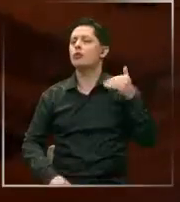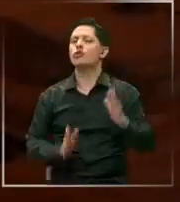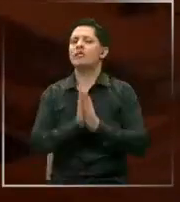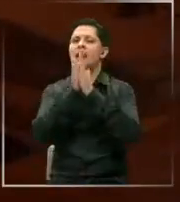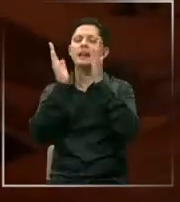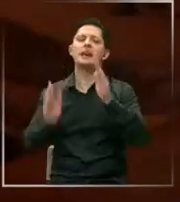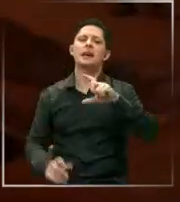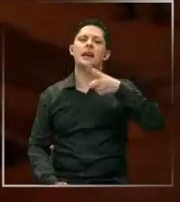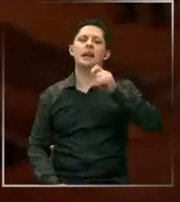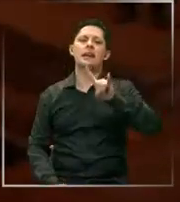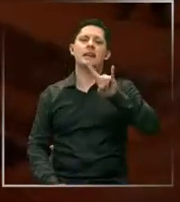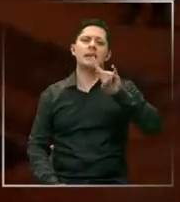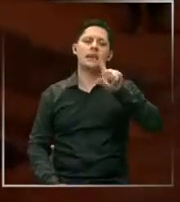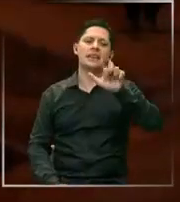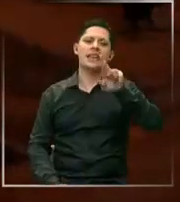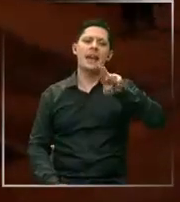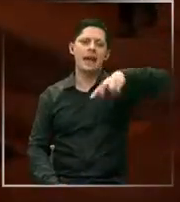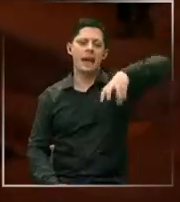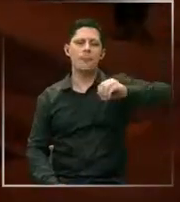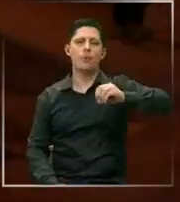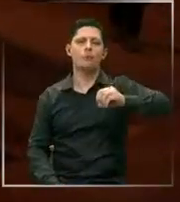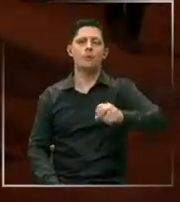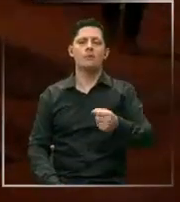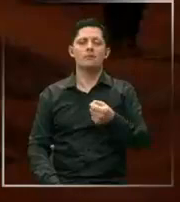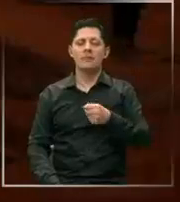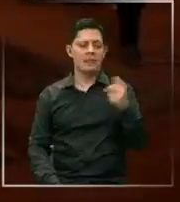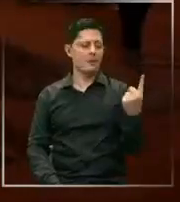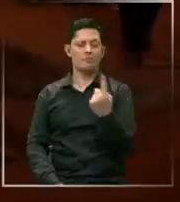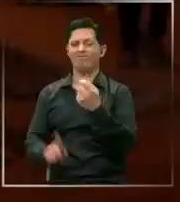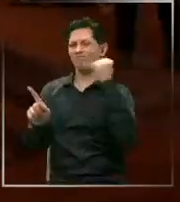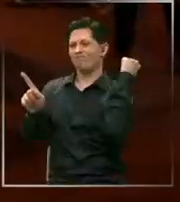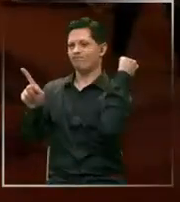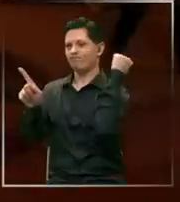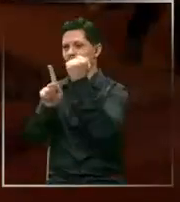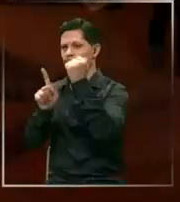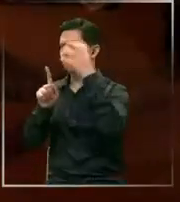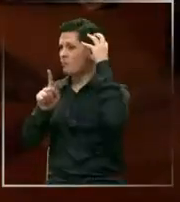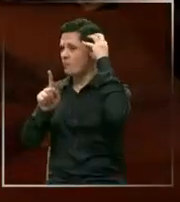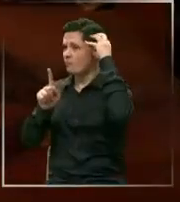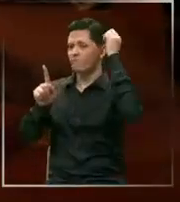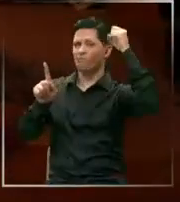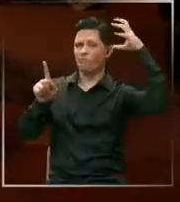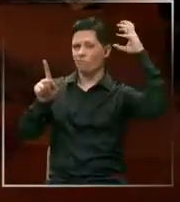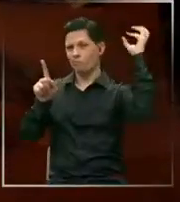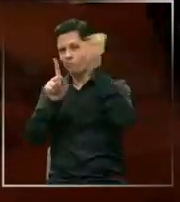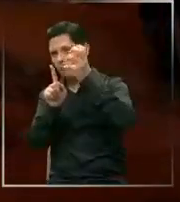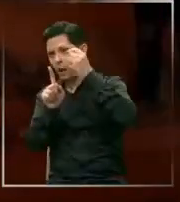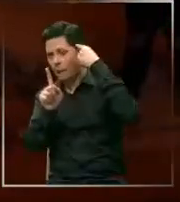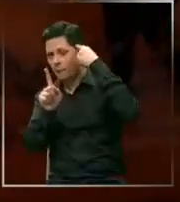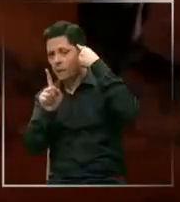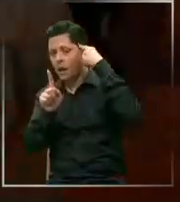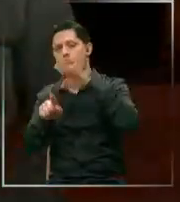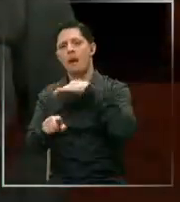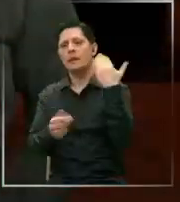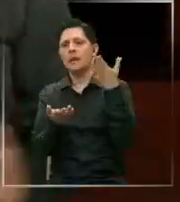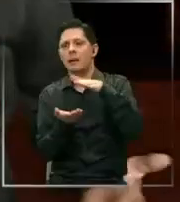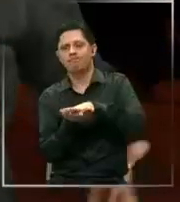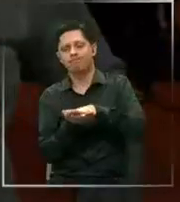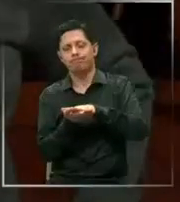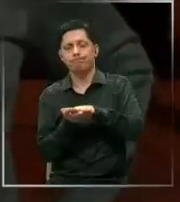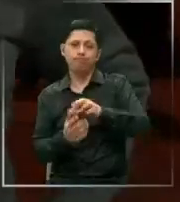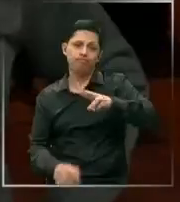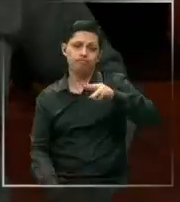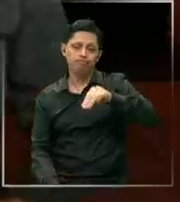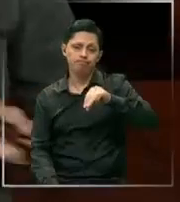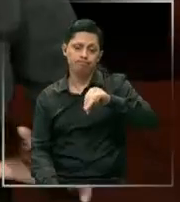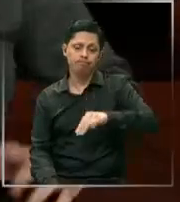a propósito de lo que fue la autodenuncia de esta persona que habría golpeado con un objeto contundente a su madre, causándole la muerte. Un hecho que sin